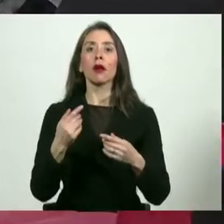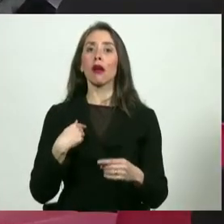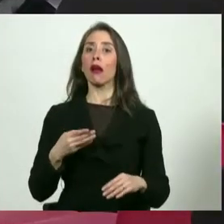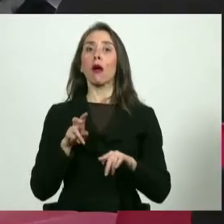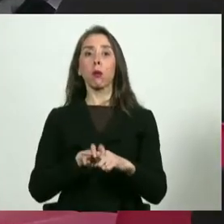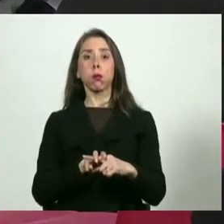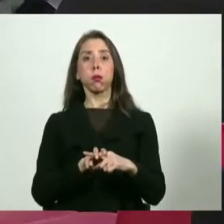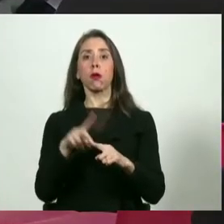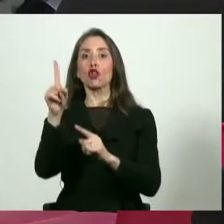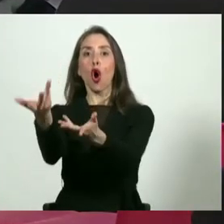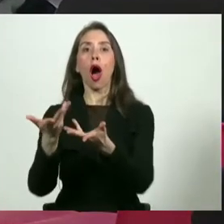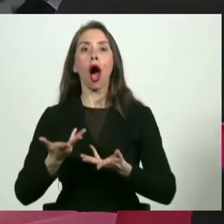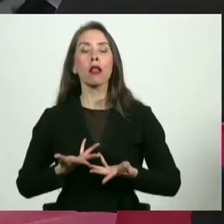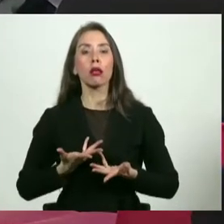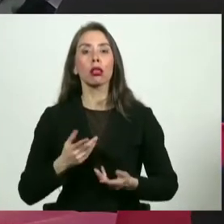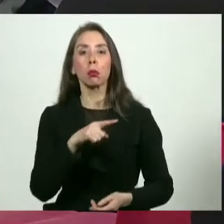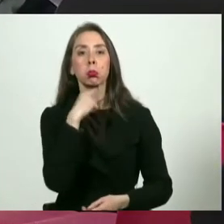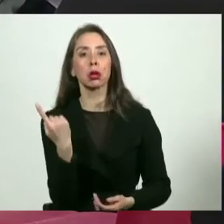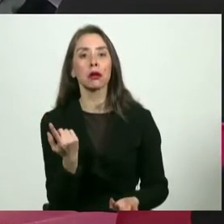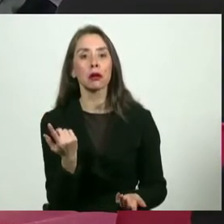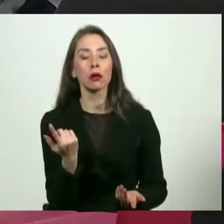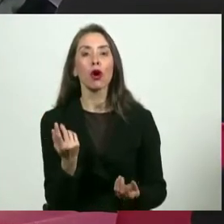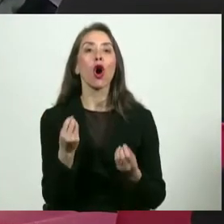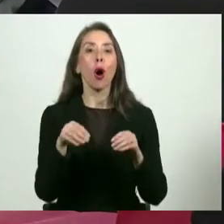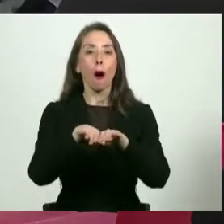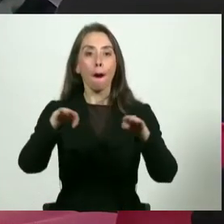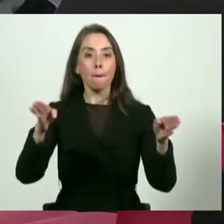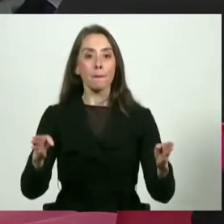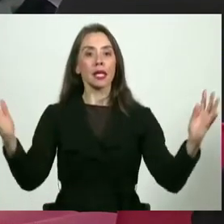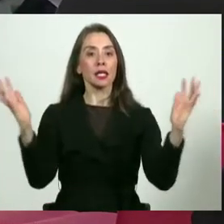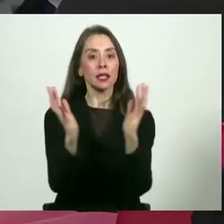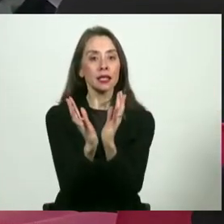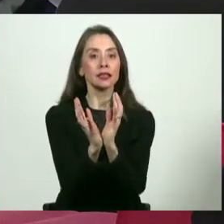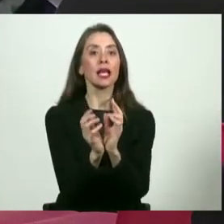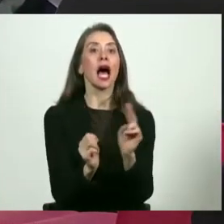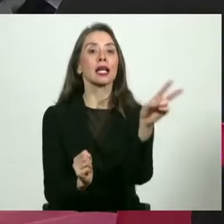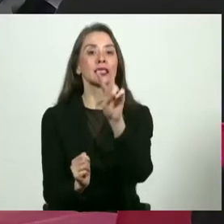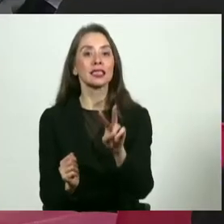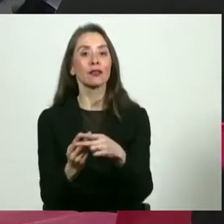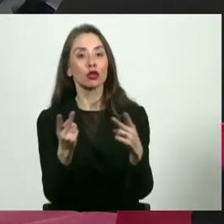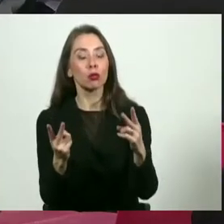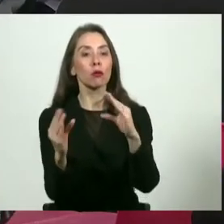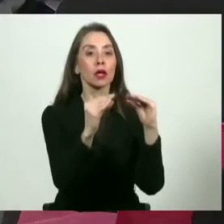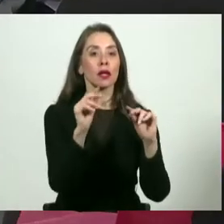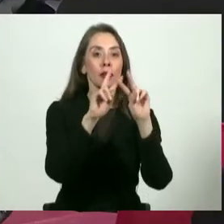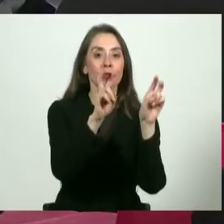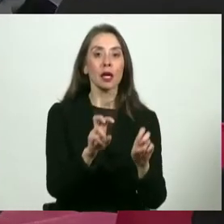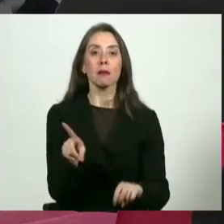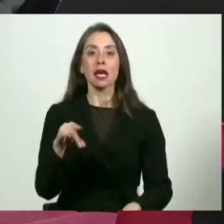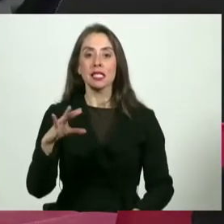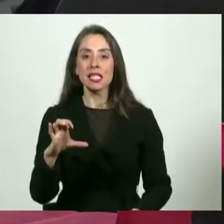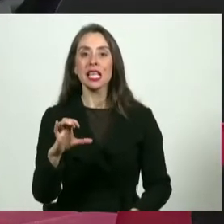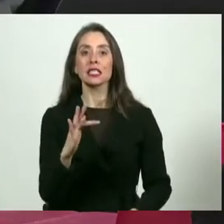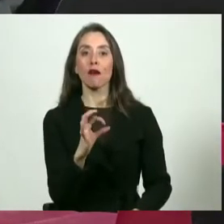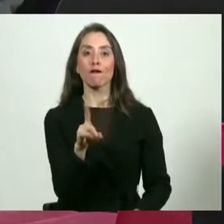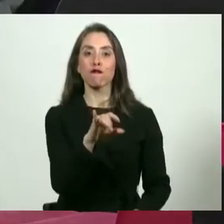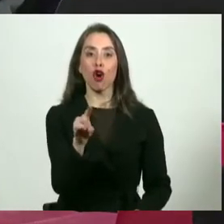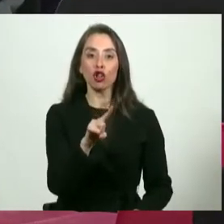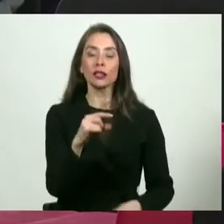Bueno, y ahí generamos una mesa donde convocamos a distintos servicios públicos para poder trabajar los temas de gente del CENSE, de FOSIS, para los